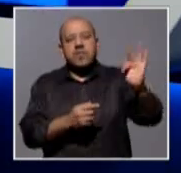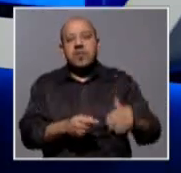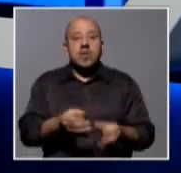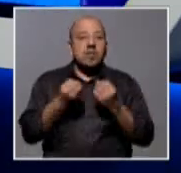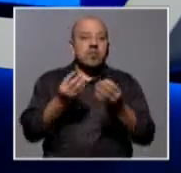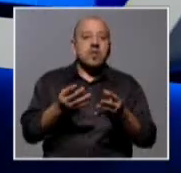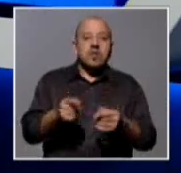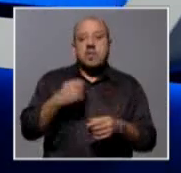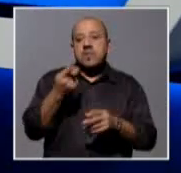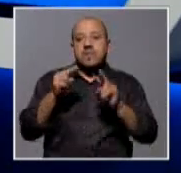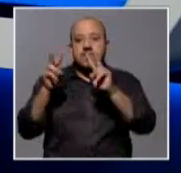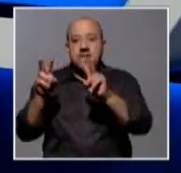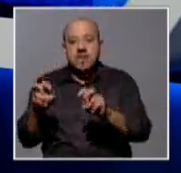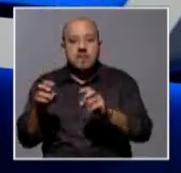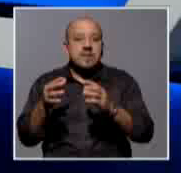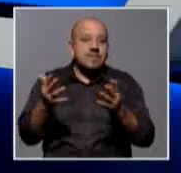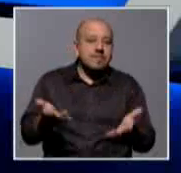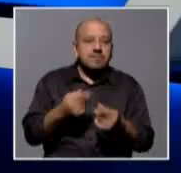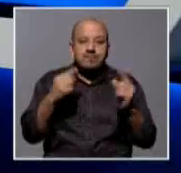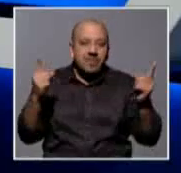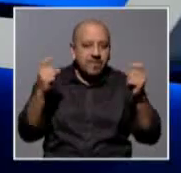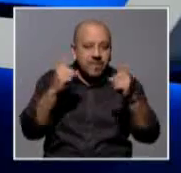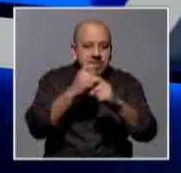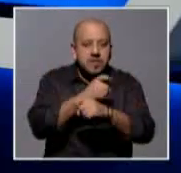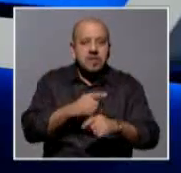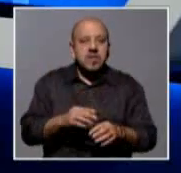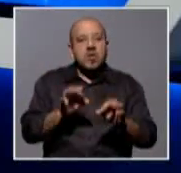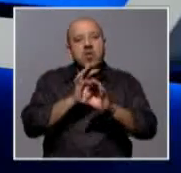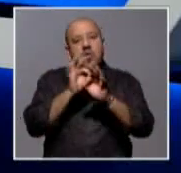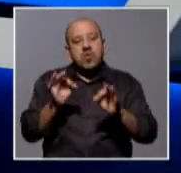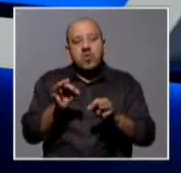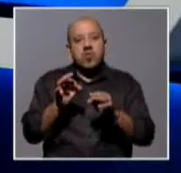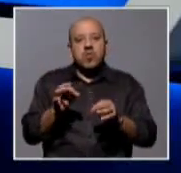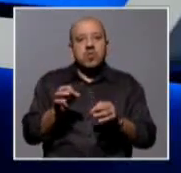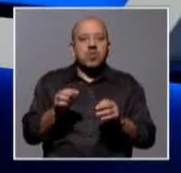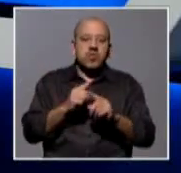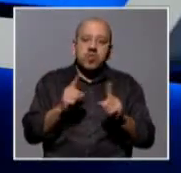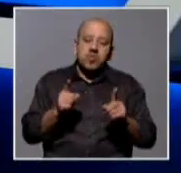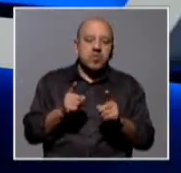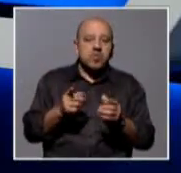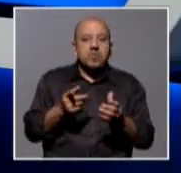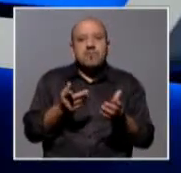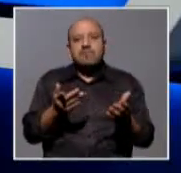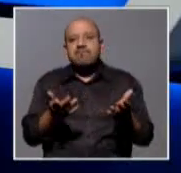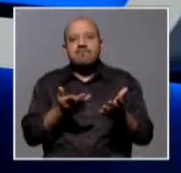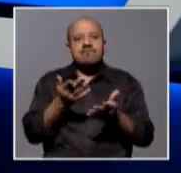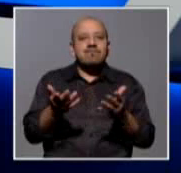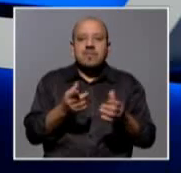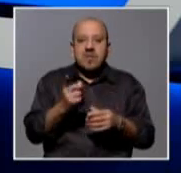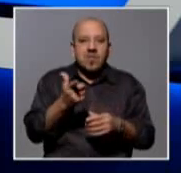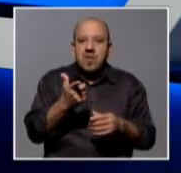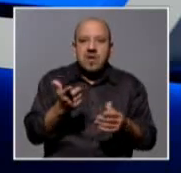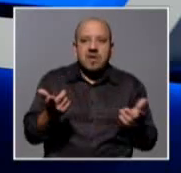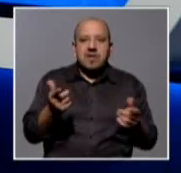temas apremiaron. Y también por no entender que en este tema no puede haber partidos